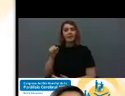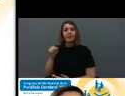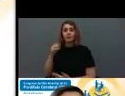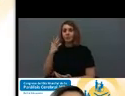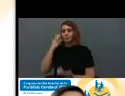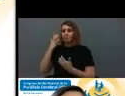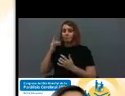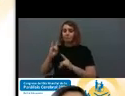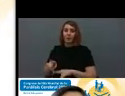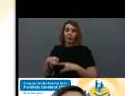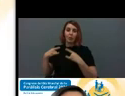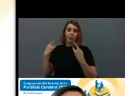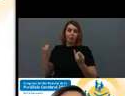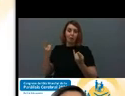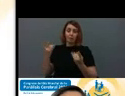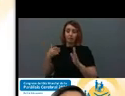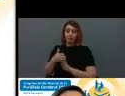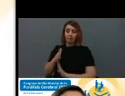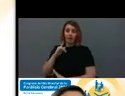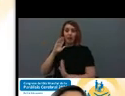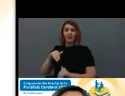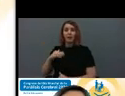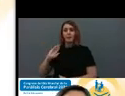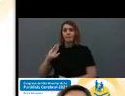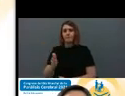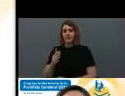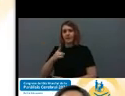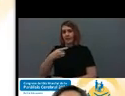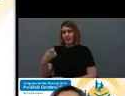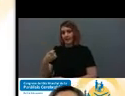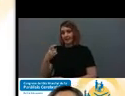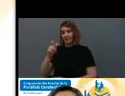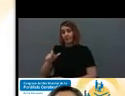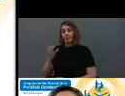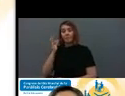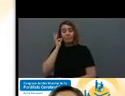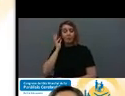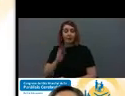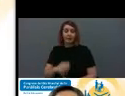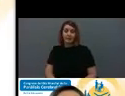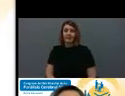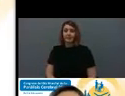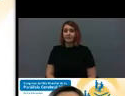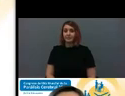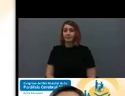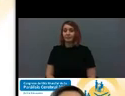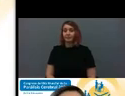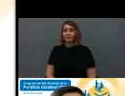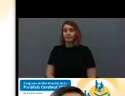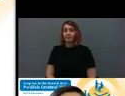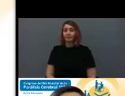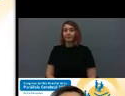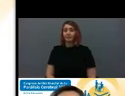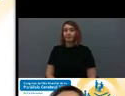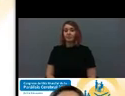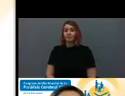y evidentemente tiene efectos o impactos negativos en la vida de las mujeres. En este sentido, y no lejos